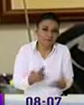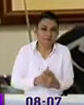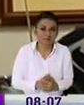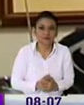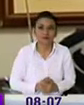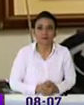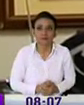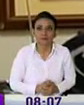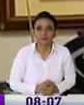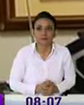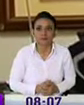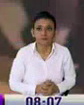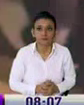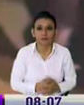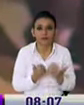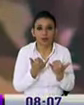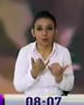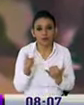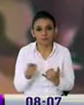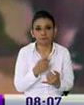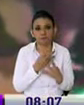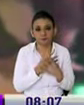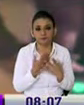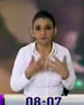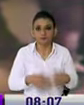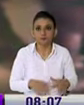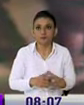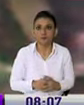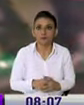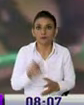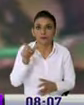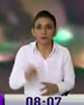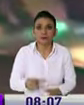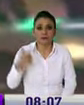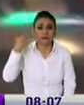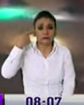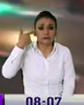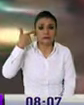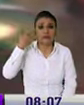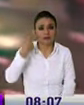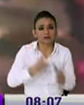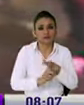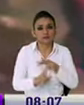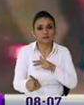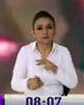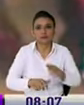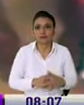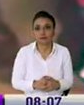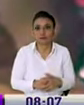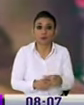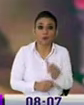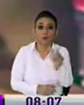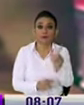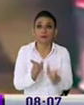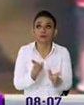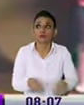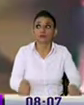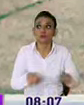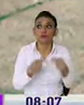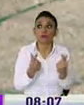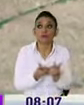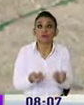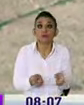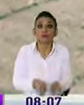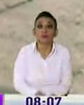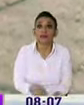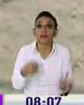ellos, que es la persona que se encuentra detenida. El sujeto que apuntó a esos ciudadanos se encuentra prófugo, y los otros integrantes de la banda también. Ella